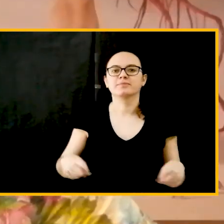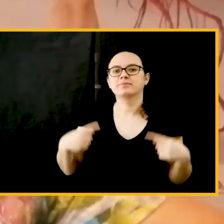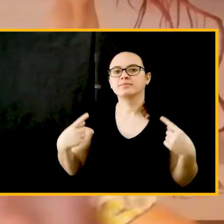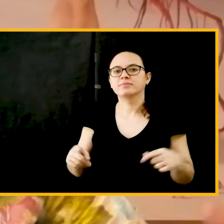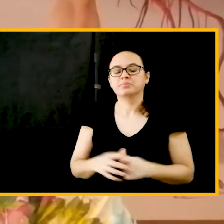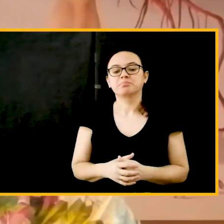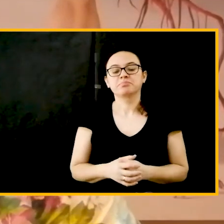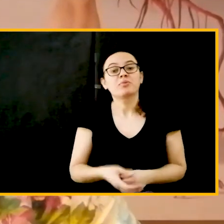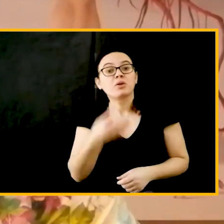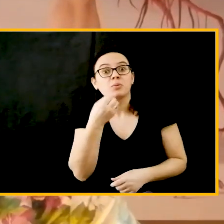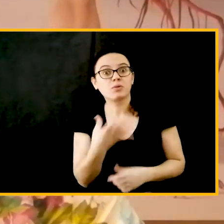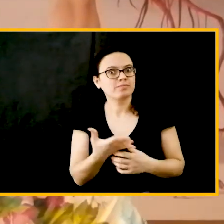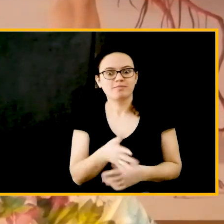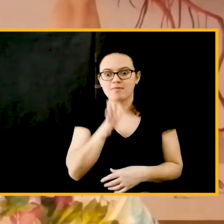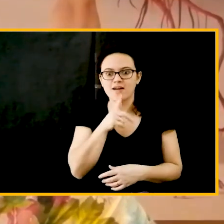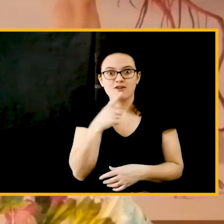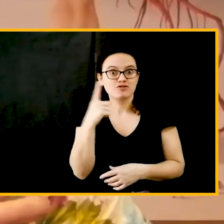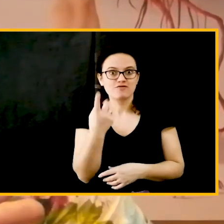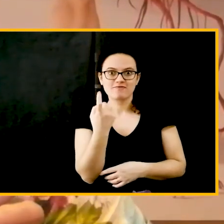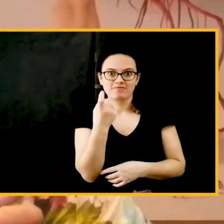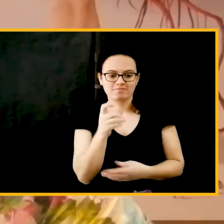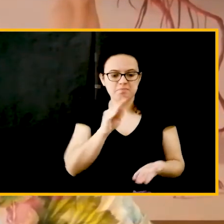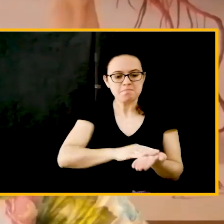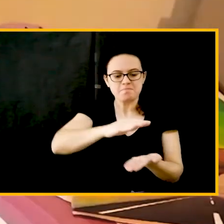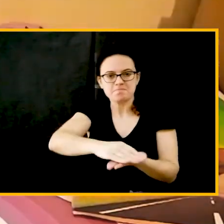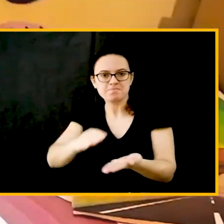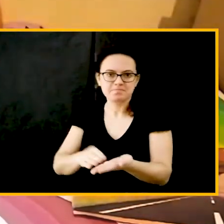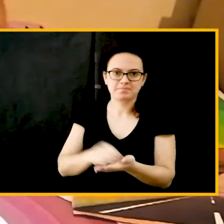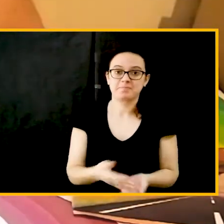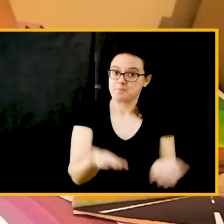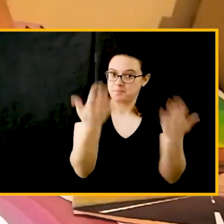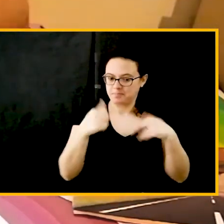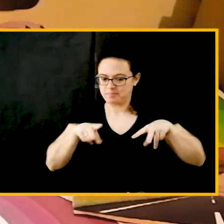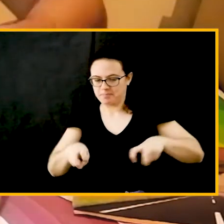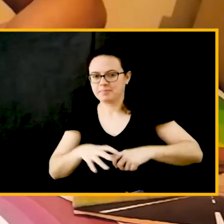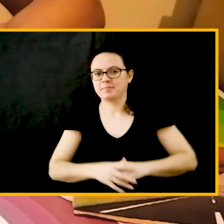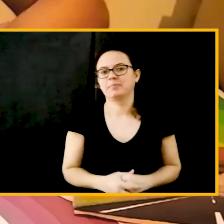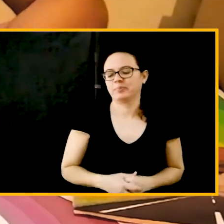Bueno, ya solo nos queda pegar, así que vamos a ello.